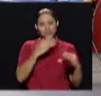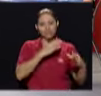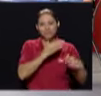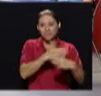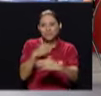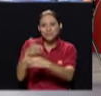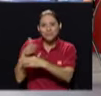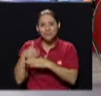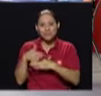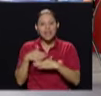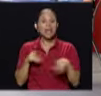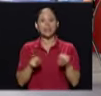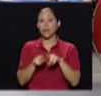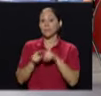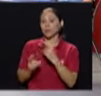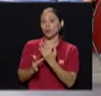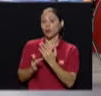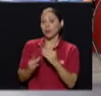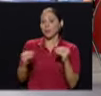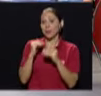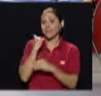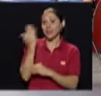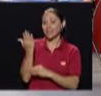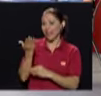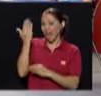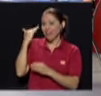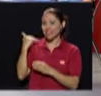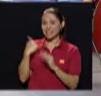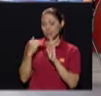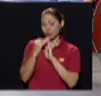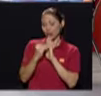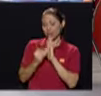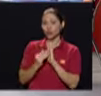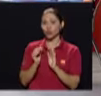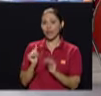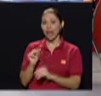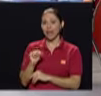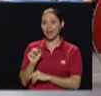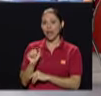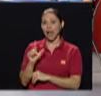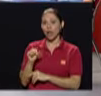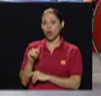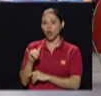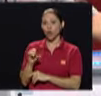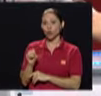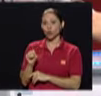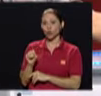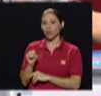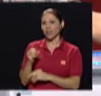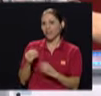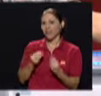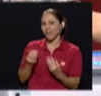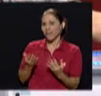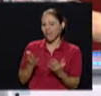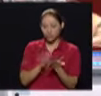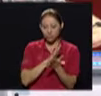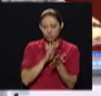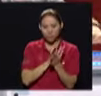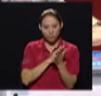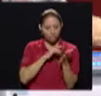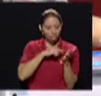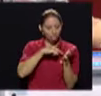es más fácil. Antes teníamos registros principalmente analógicos. Eso es lo que quedaba, un papel, un sismograma en papel que